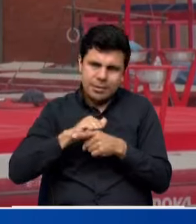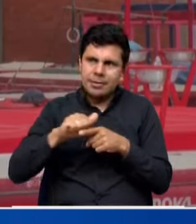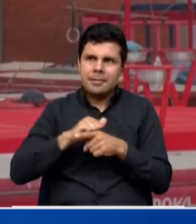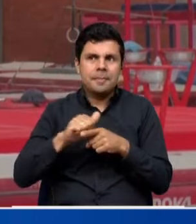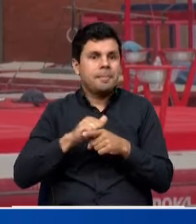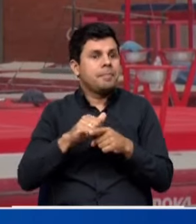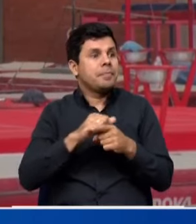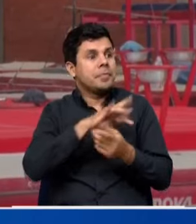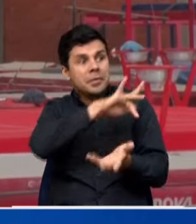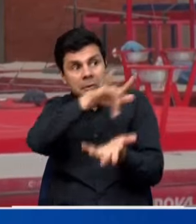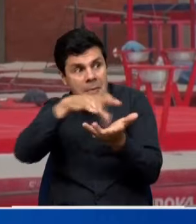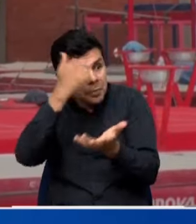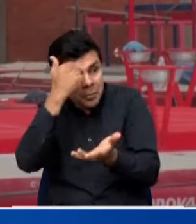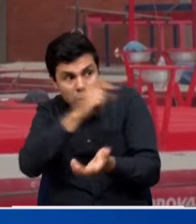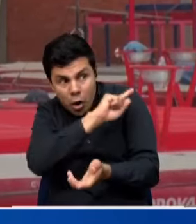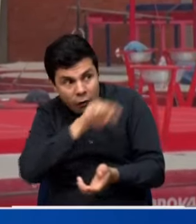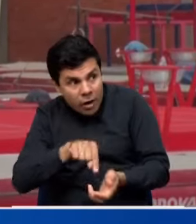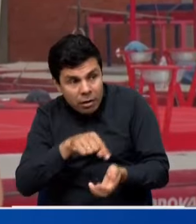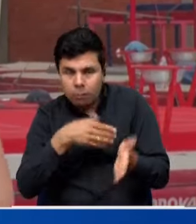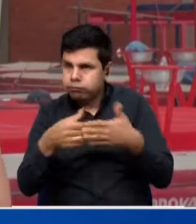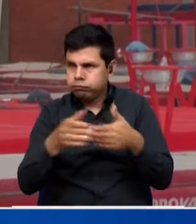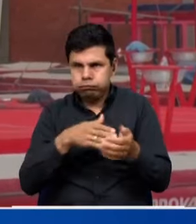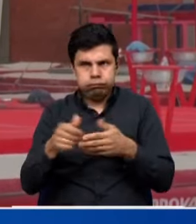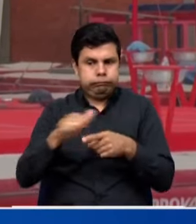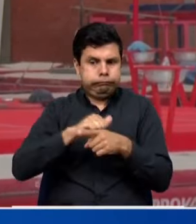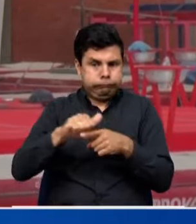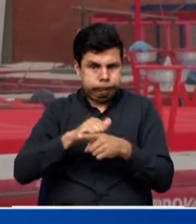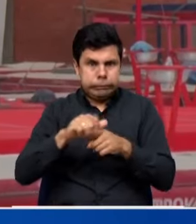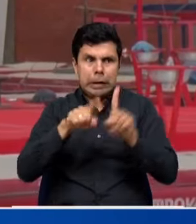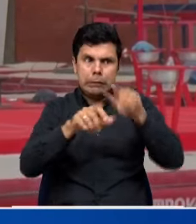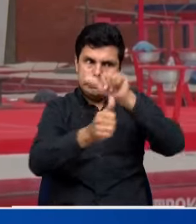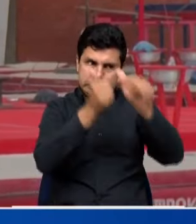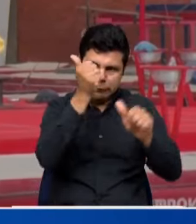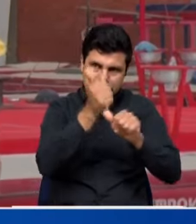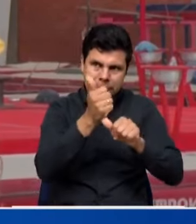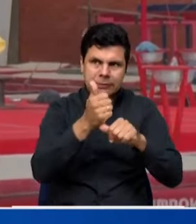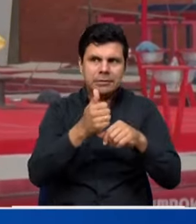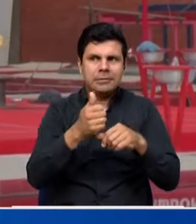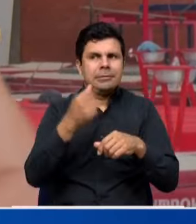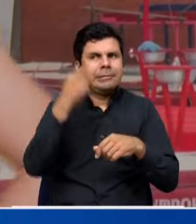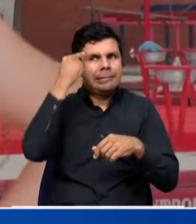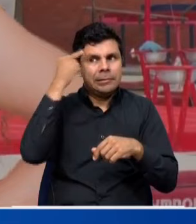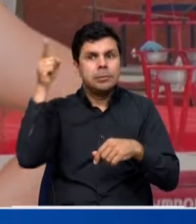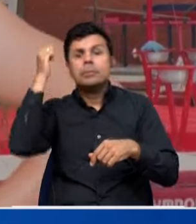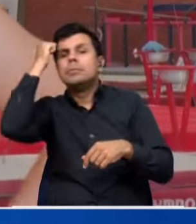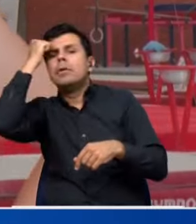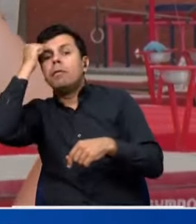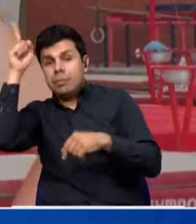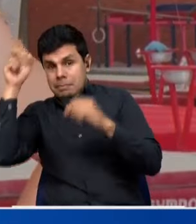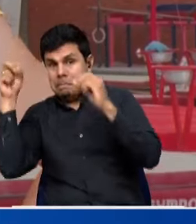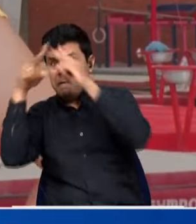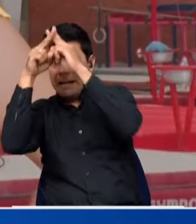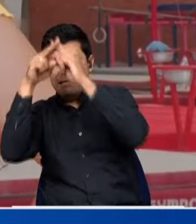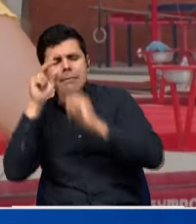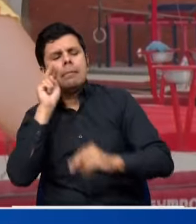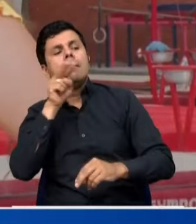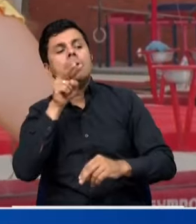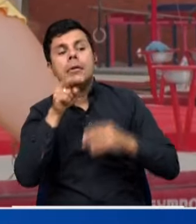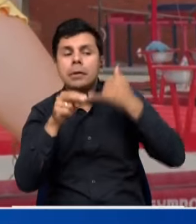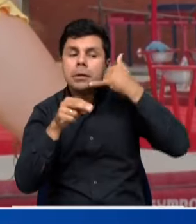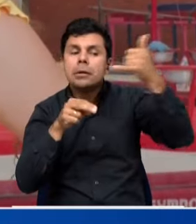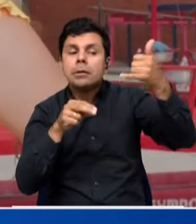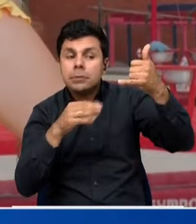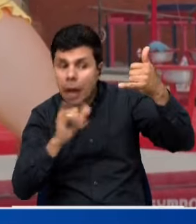importa que no esté el profesor Jairo Ruiz, porque ya acá él tiene sus entrenadores, y yo sé que a la distancia siempre está muy pendiente de los entrenamientos de ustedes.